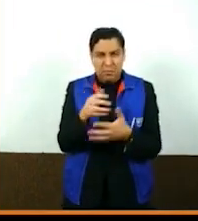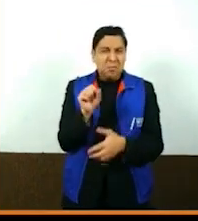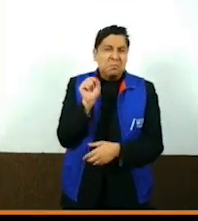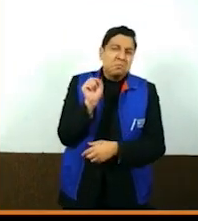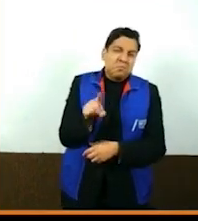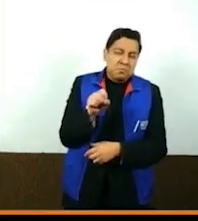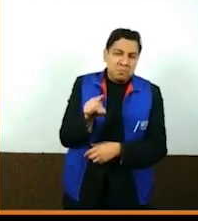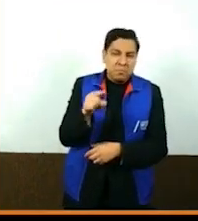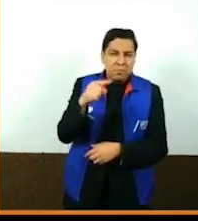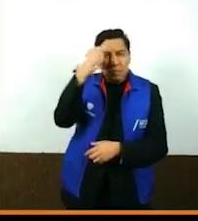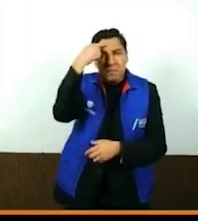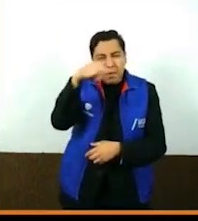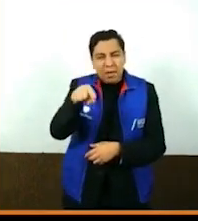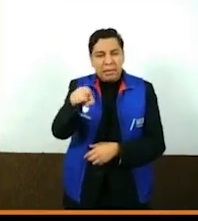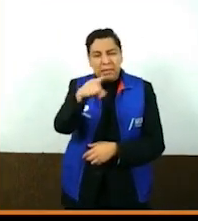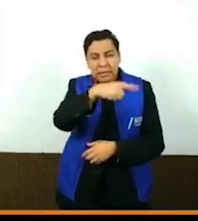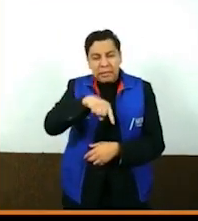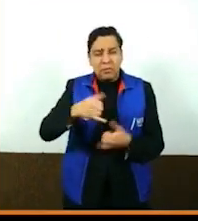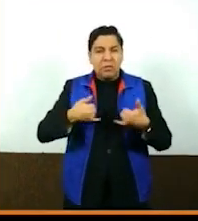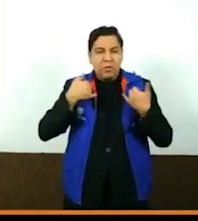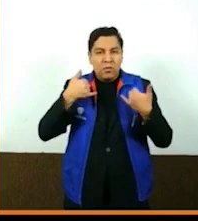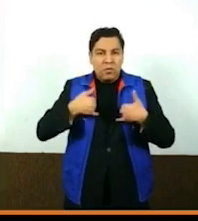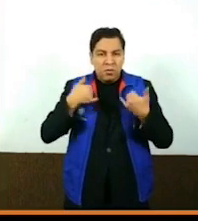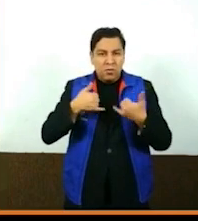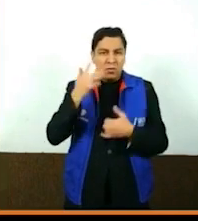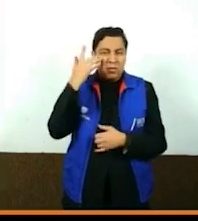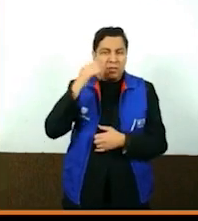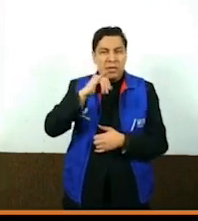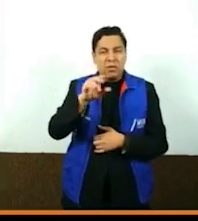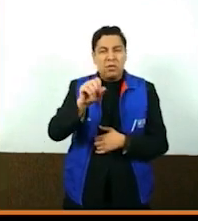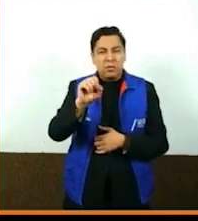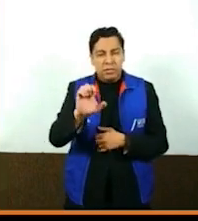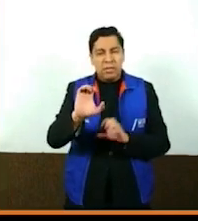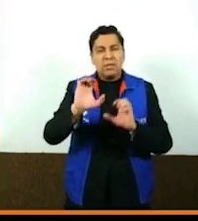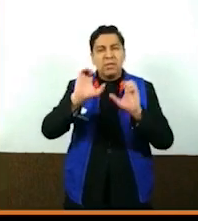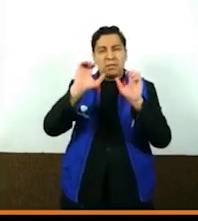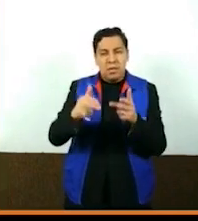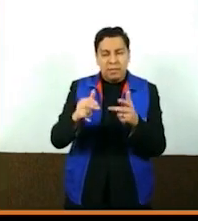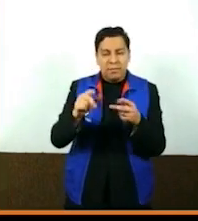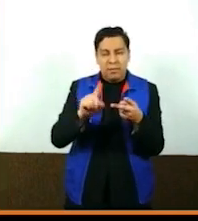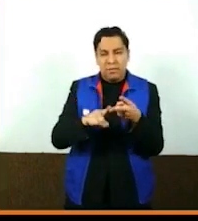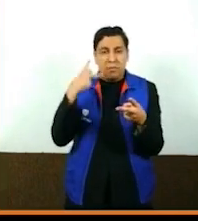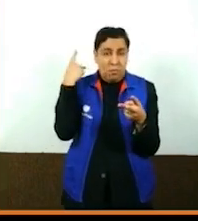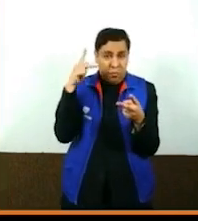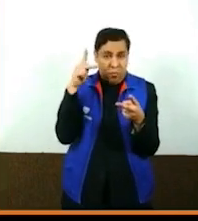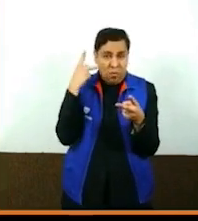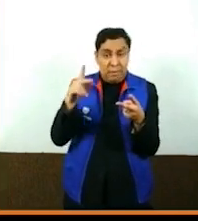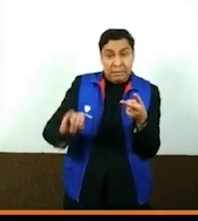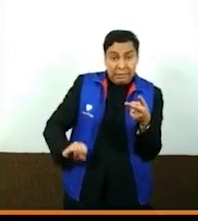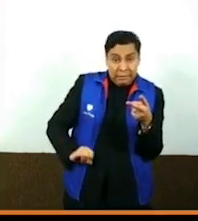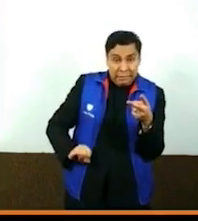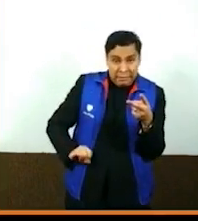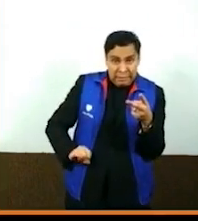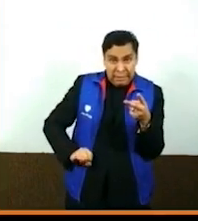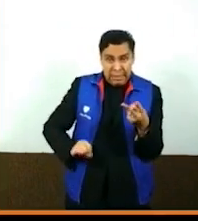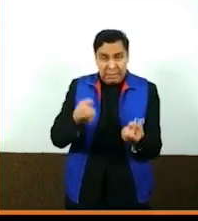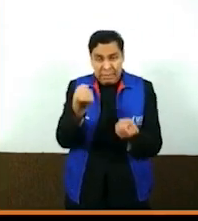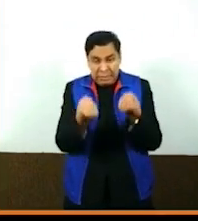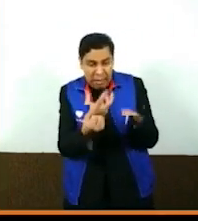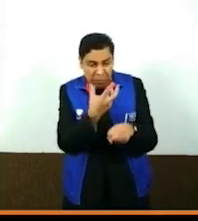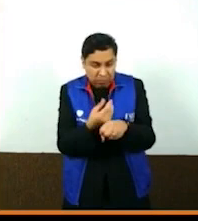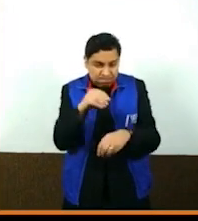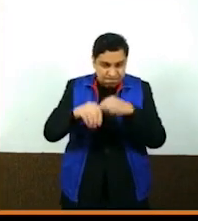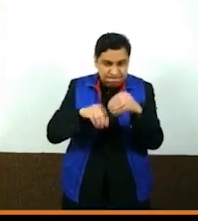mismo para poder darle oportunidad a los jóvenes de San José Chiapa y de Puebla que puedan tener un interés por la industria automotriz.